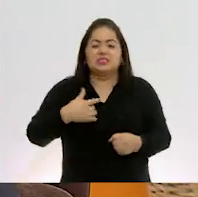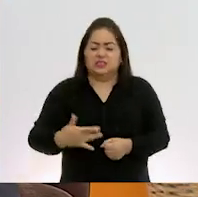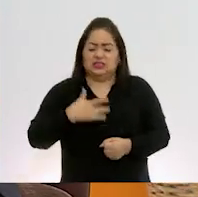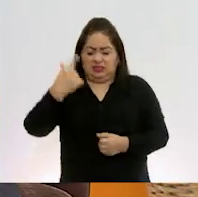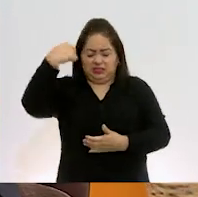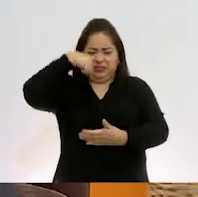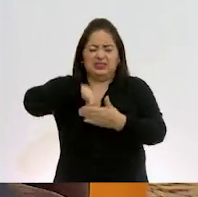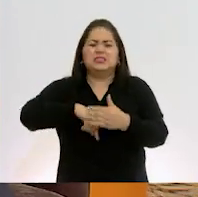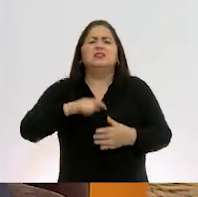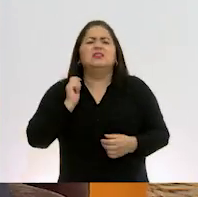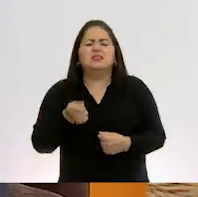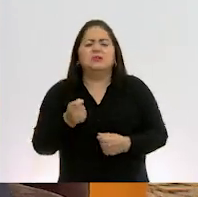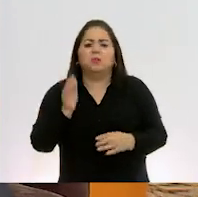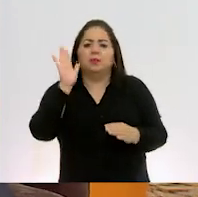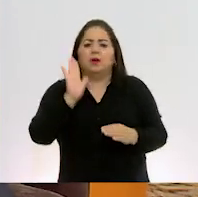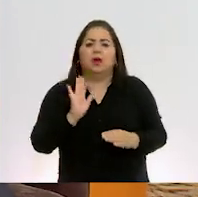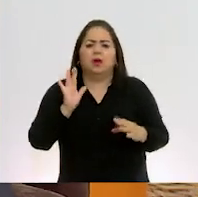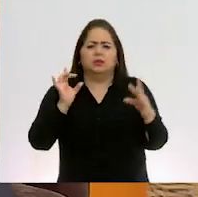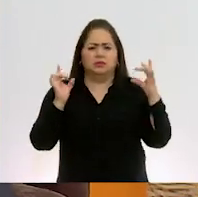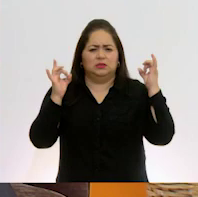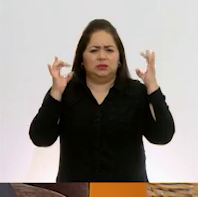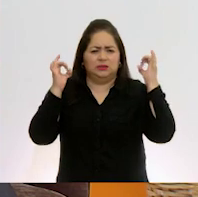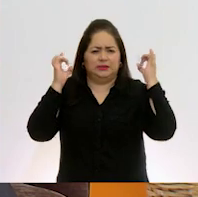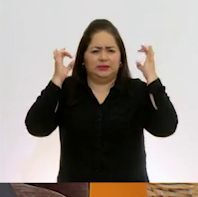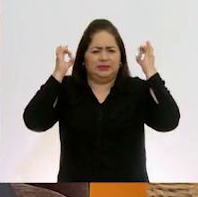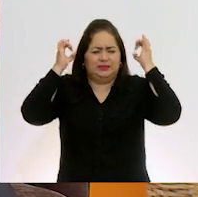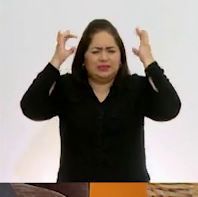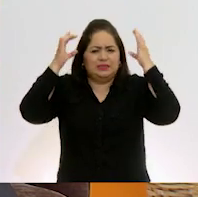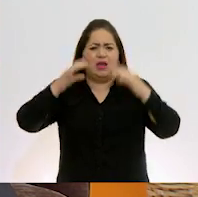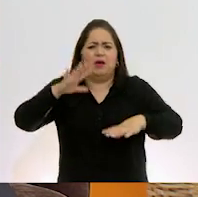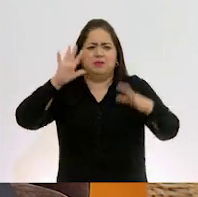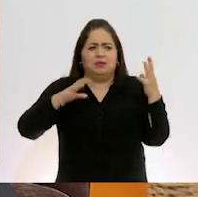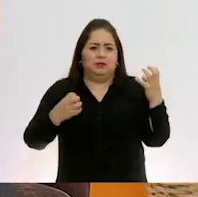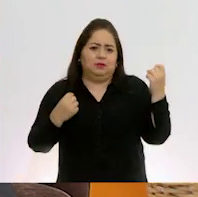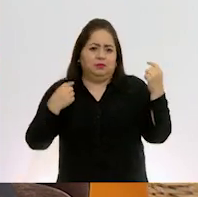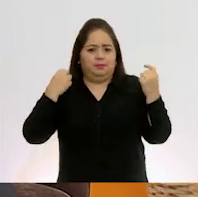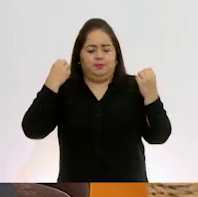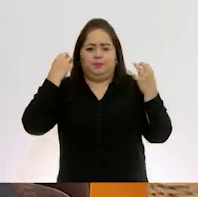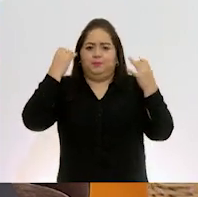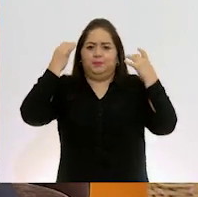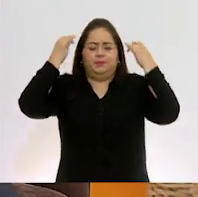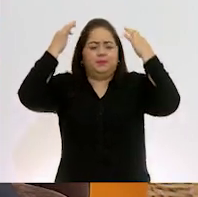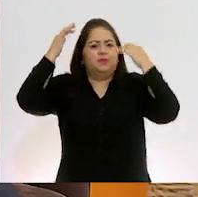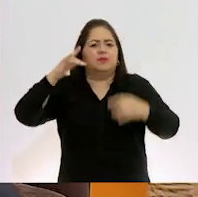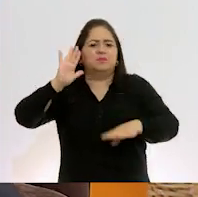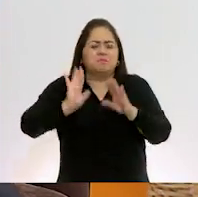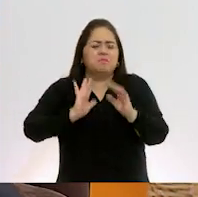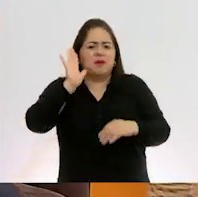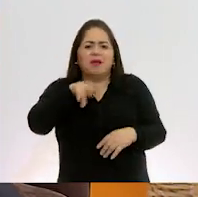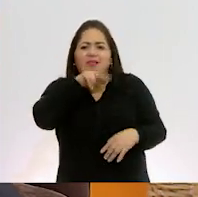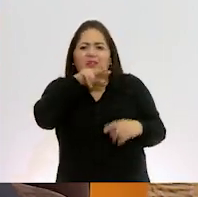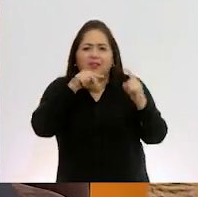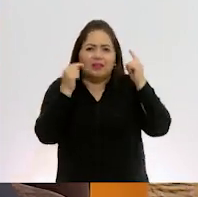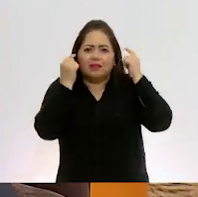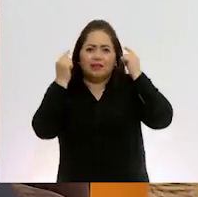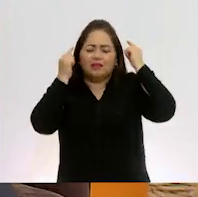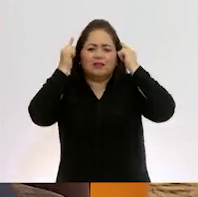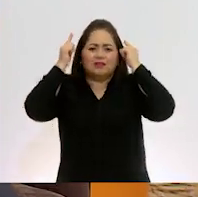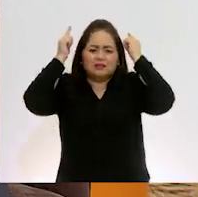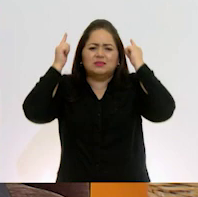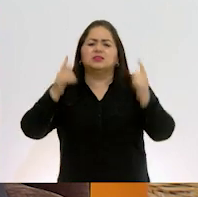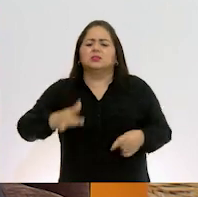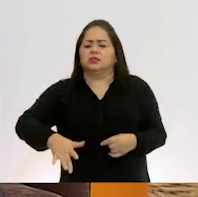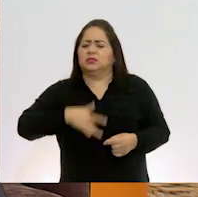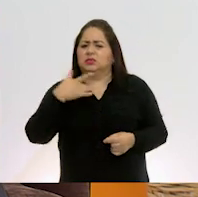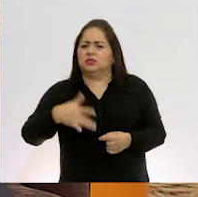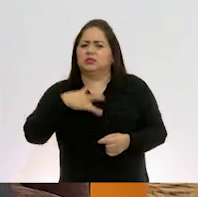mi cuerpo es como un dolor de cabeza, como si las venitas se me estuvieran Exacto. saltando. Así. Me